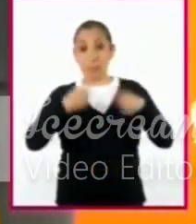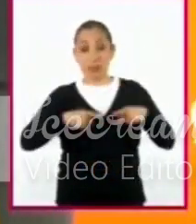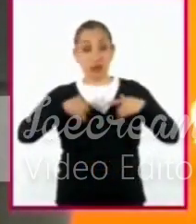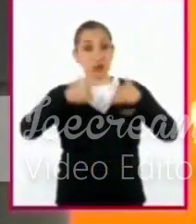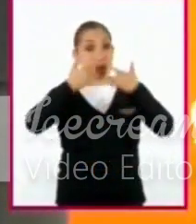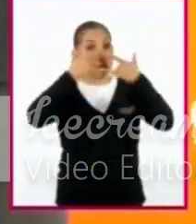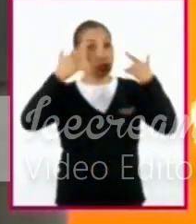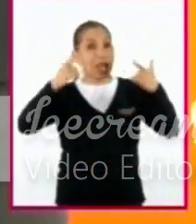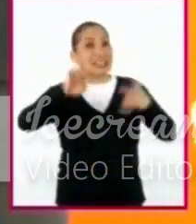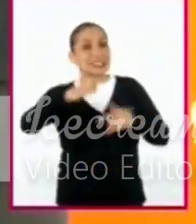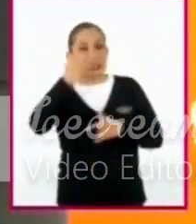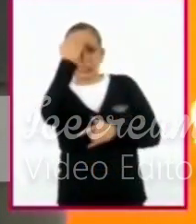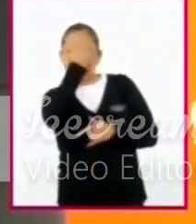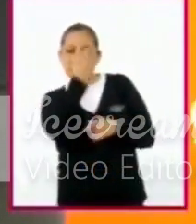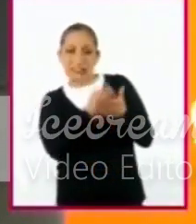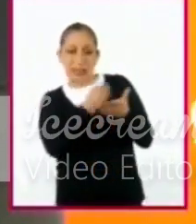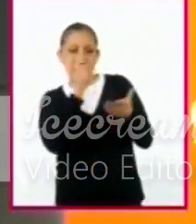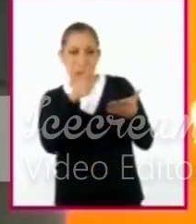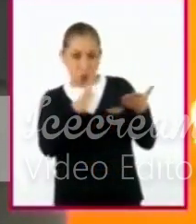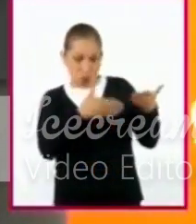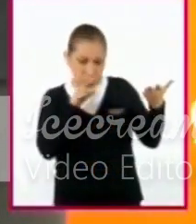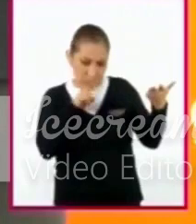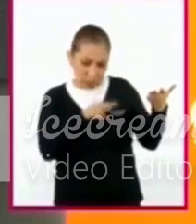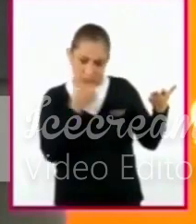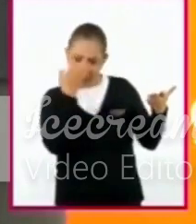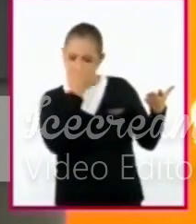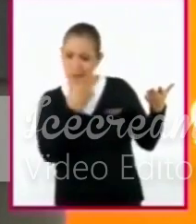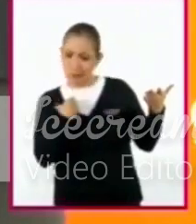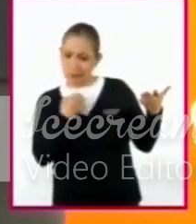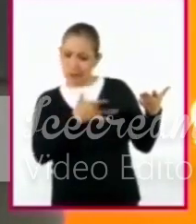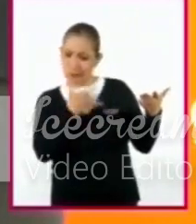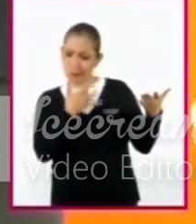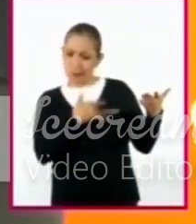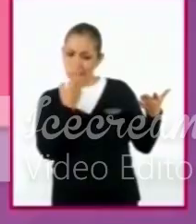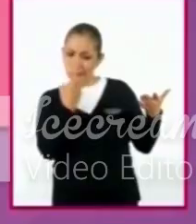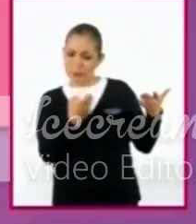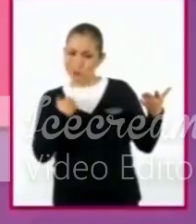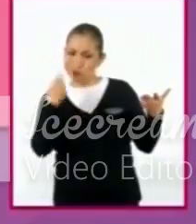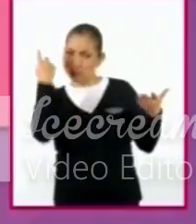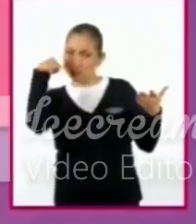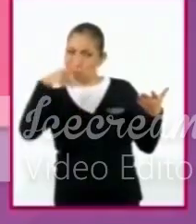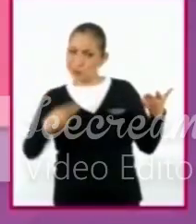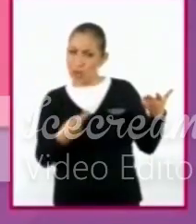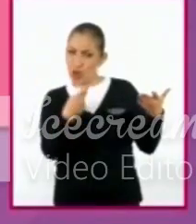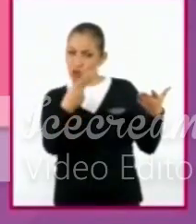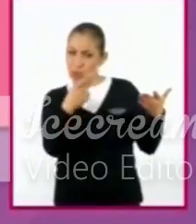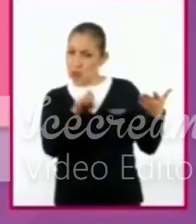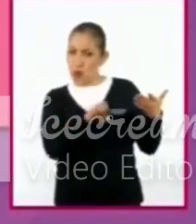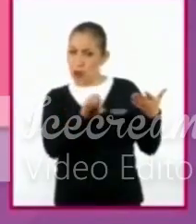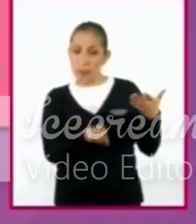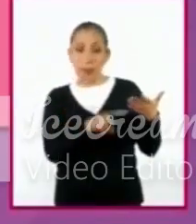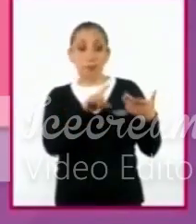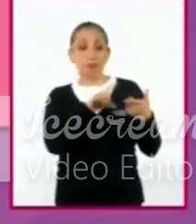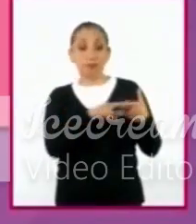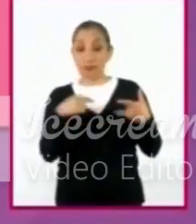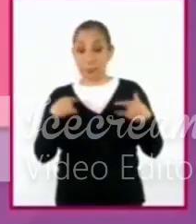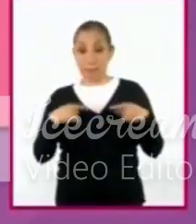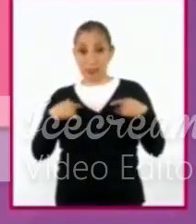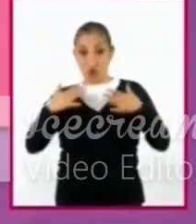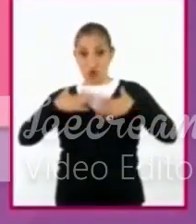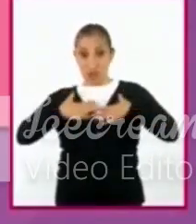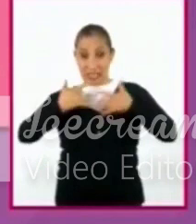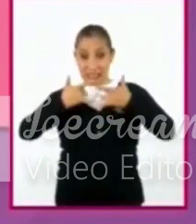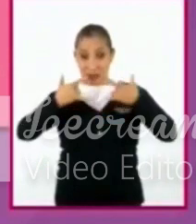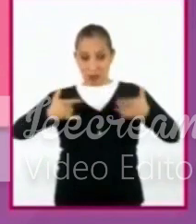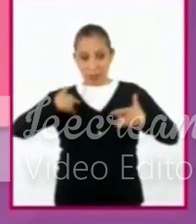es hacer crítica de las fuentes que estudia y lo hace mediante una serie de preguntas. Por ejemplo, el historiador debe